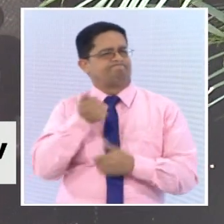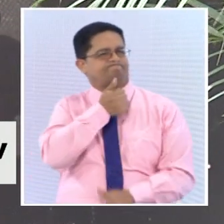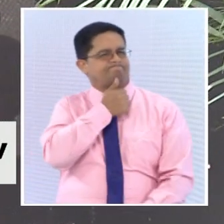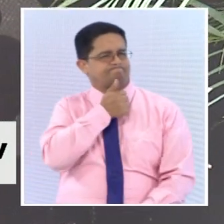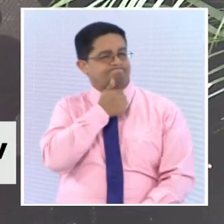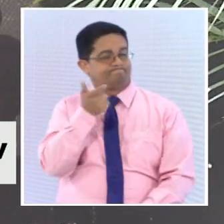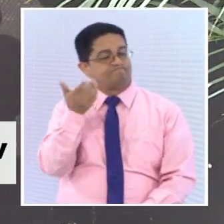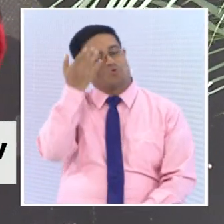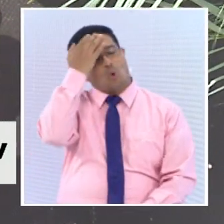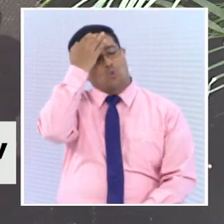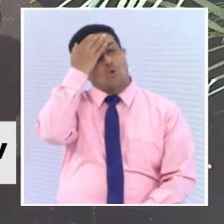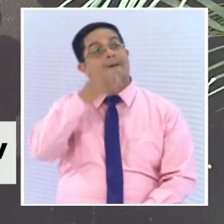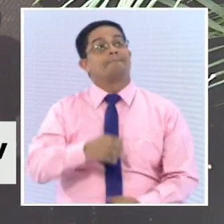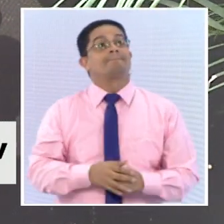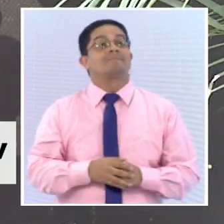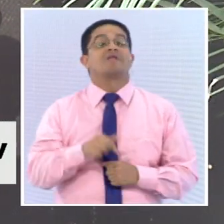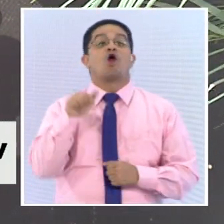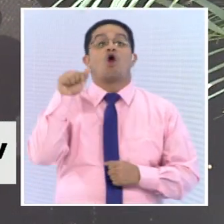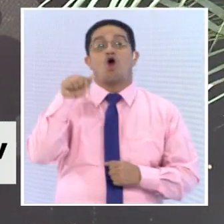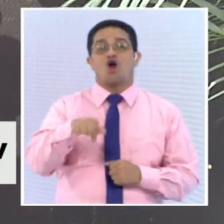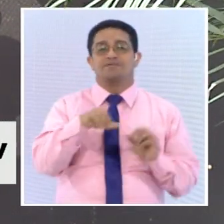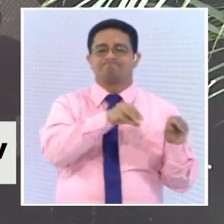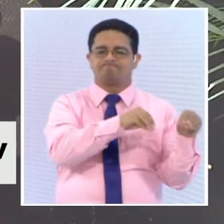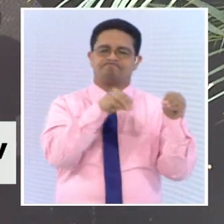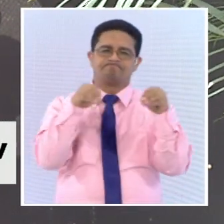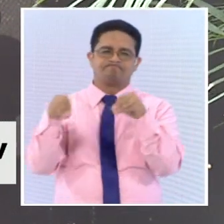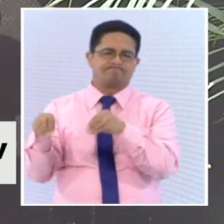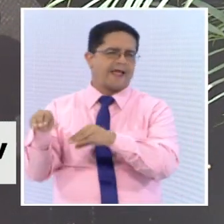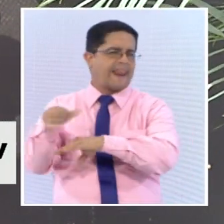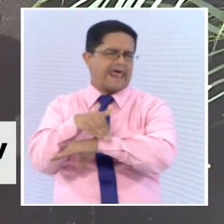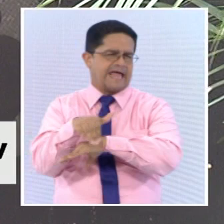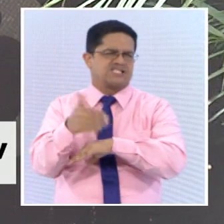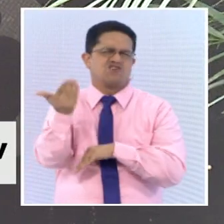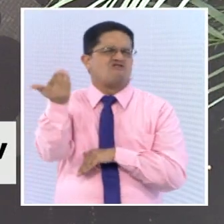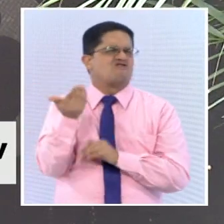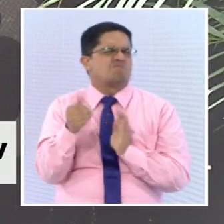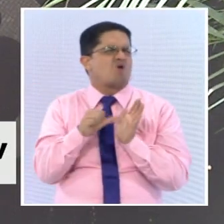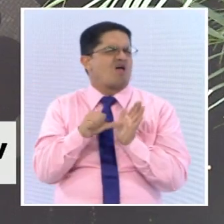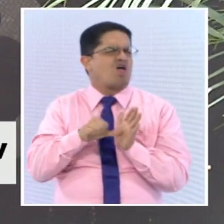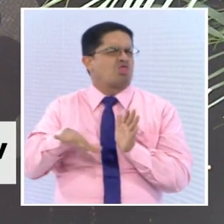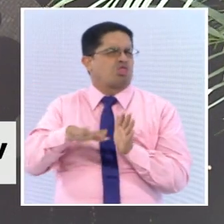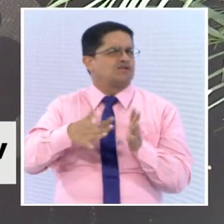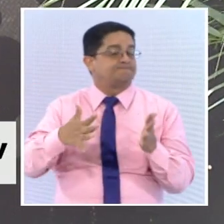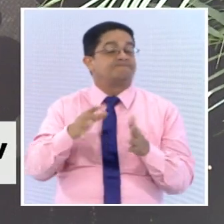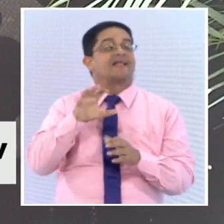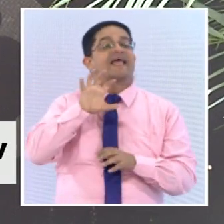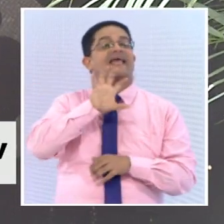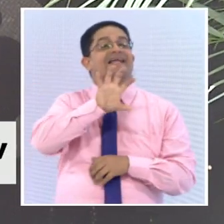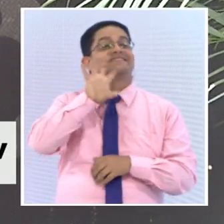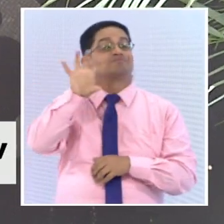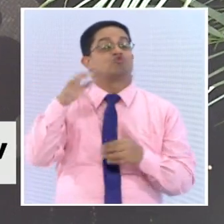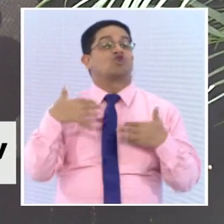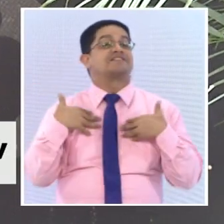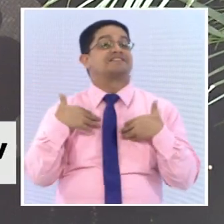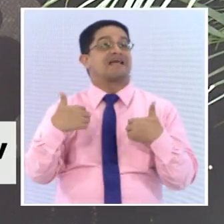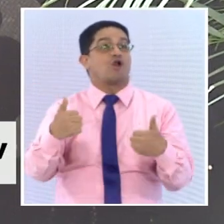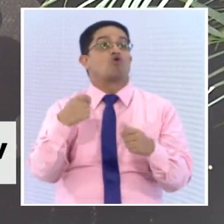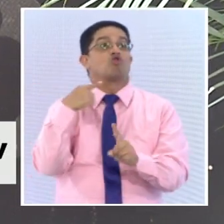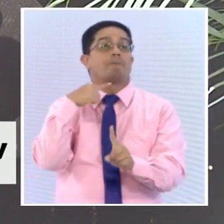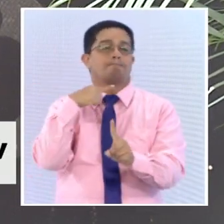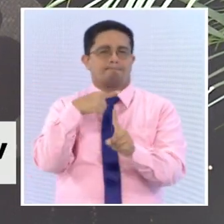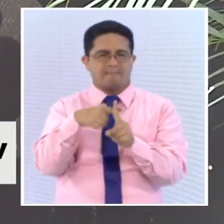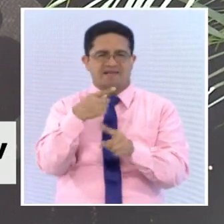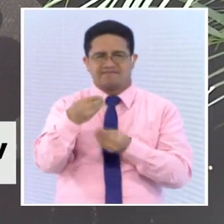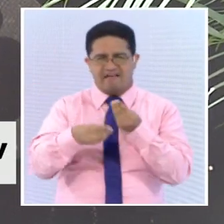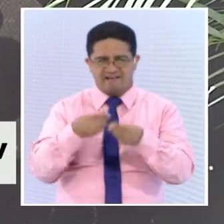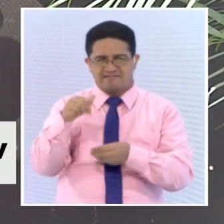compañero Josué Llanos. Y hoy salimos a la calle porque nos vinimos a la sexta edición de la Expo Salud Plus que se lleva a cabo en nuestro